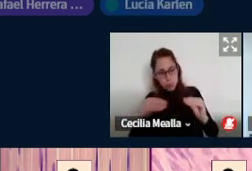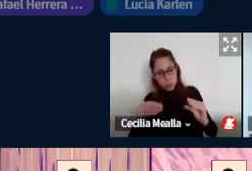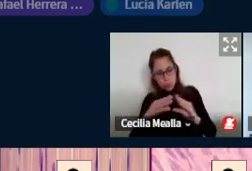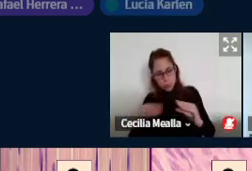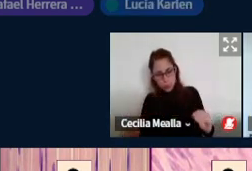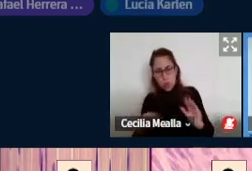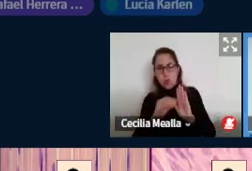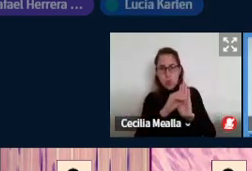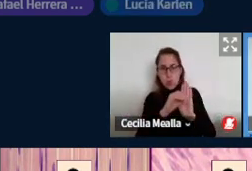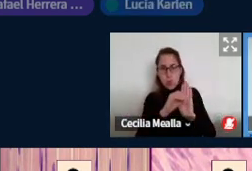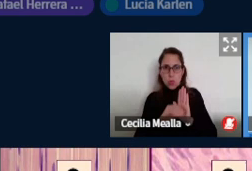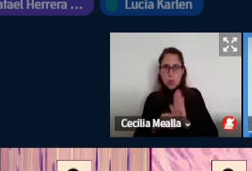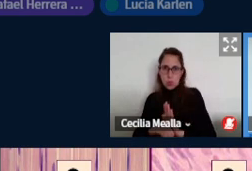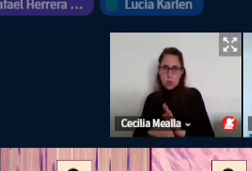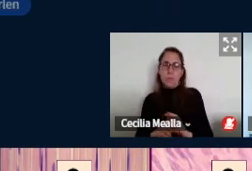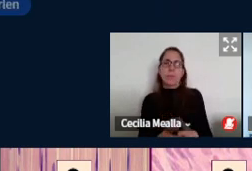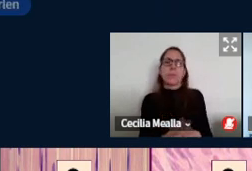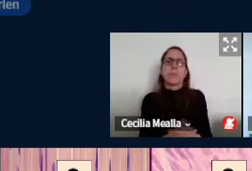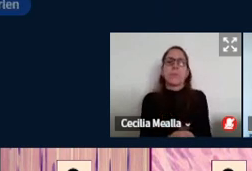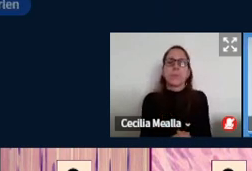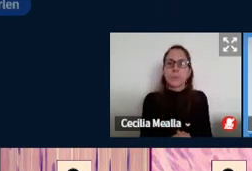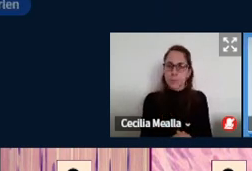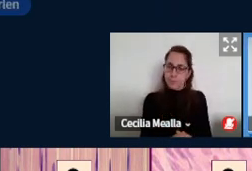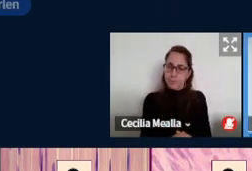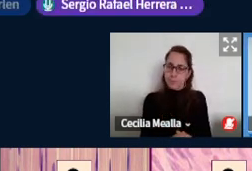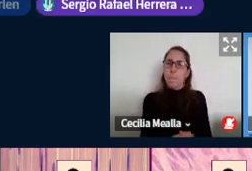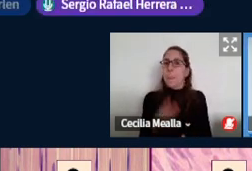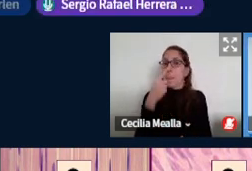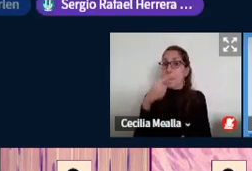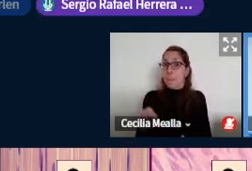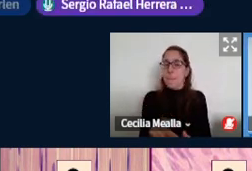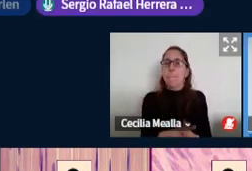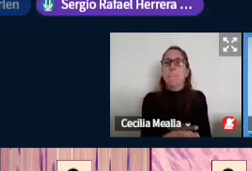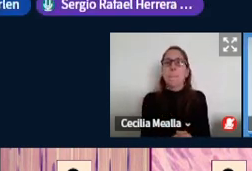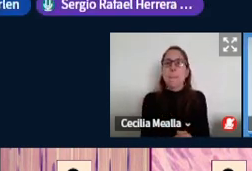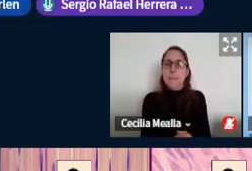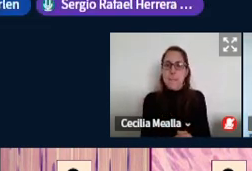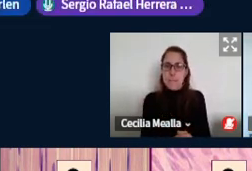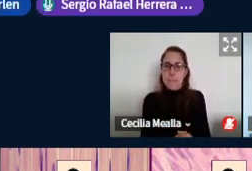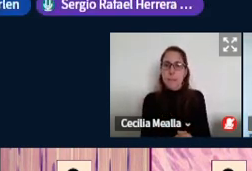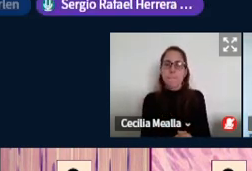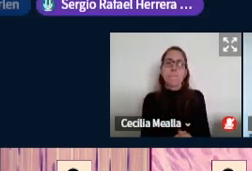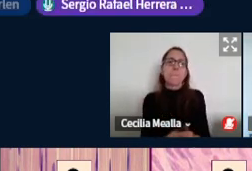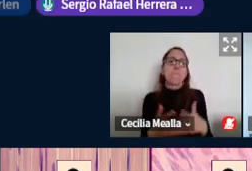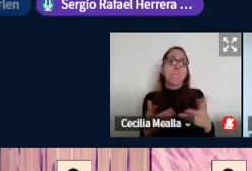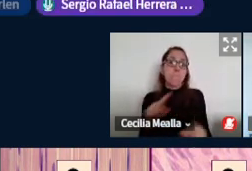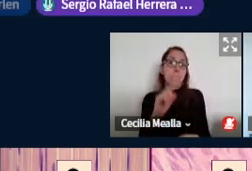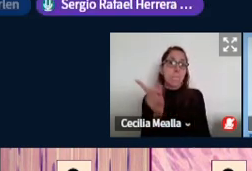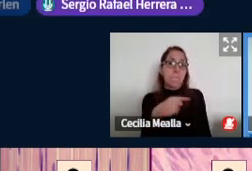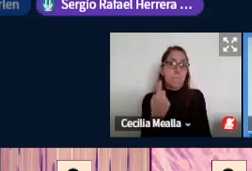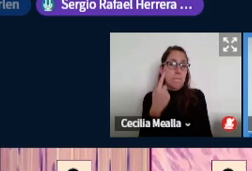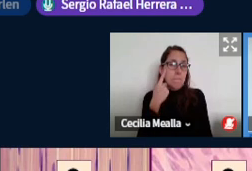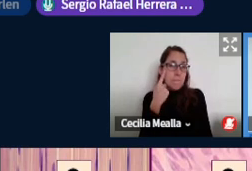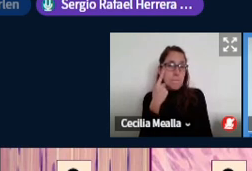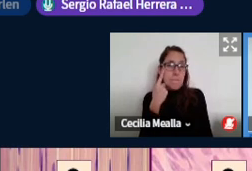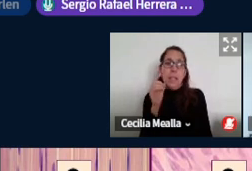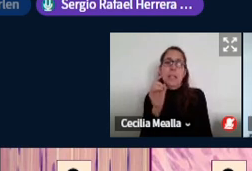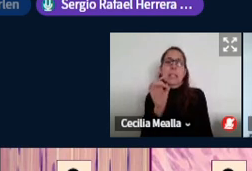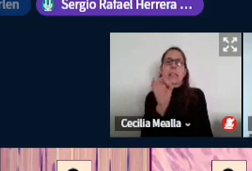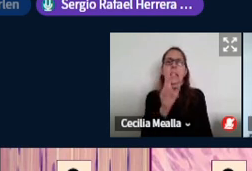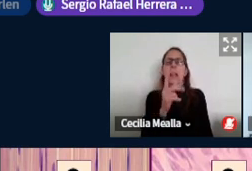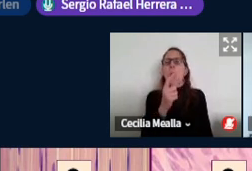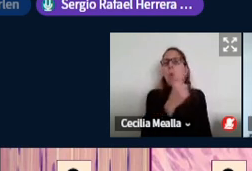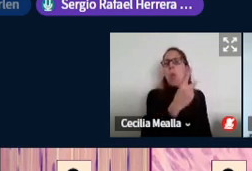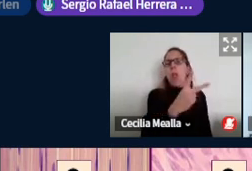longitudinal. ¿Sí? La última. Muy bien. Ahora, imaginemos que tenemos esa imagen sola.